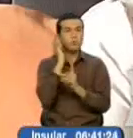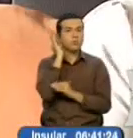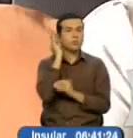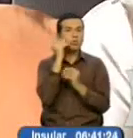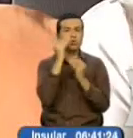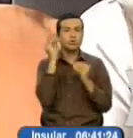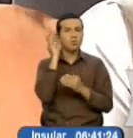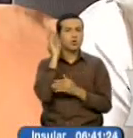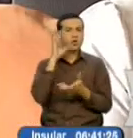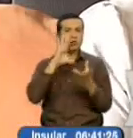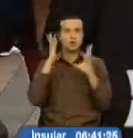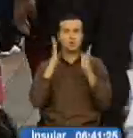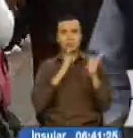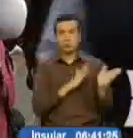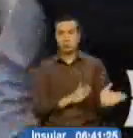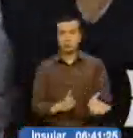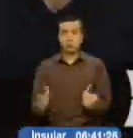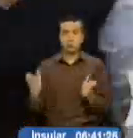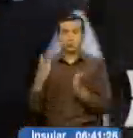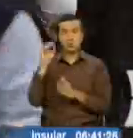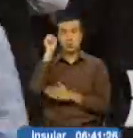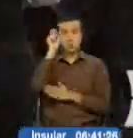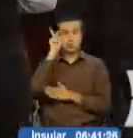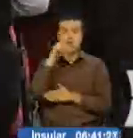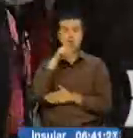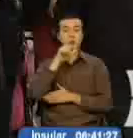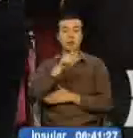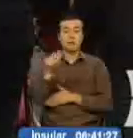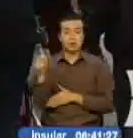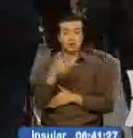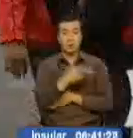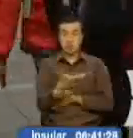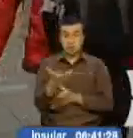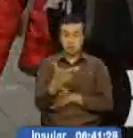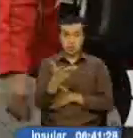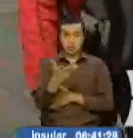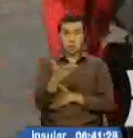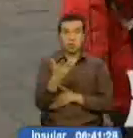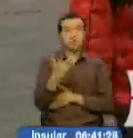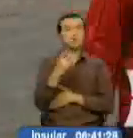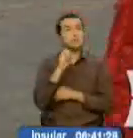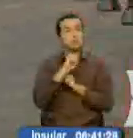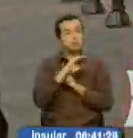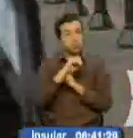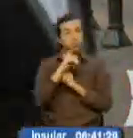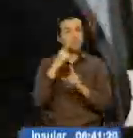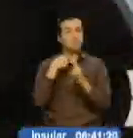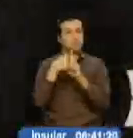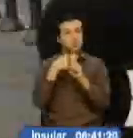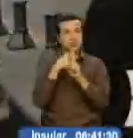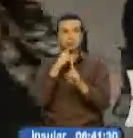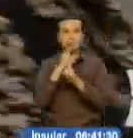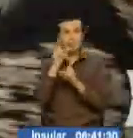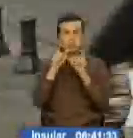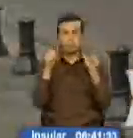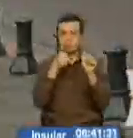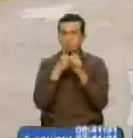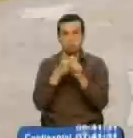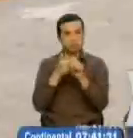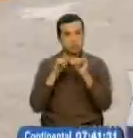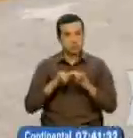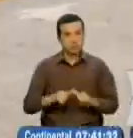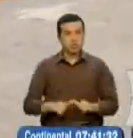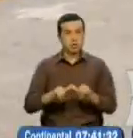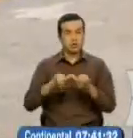mujeres revolucionarias. Este criterio es compartido por la ciudadanía, para quienes se trata de una campaña positiva, la cual debe ser permanente.